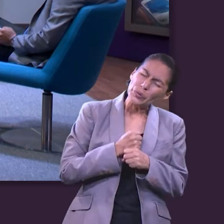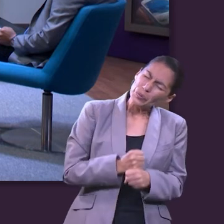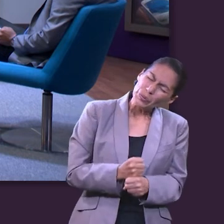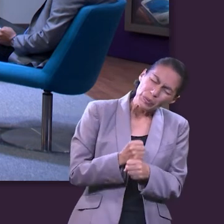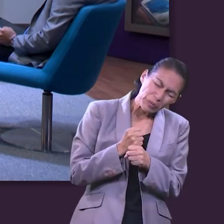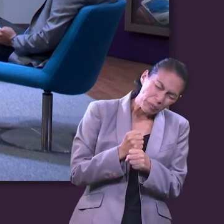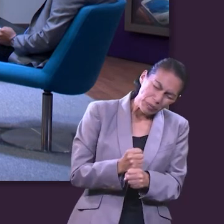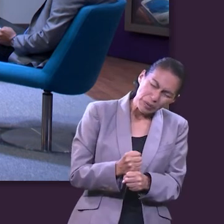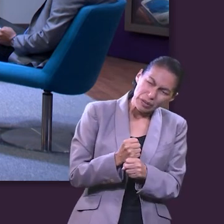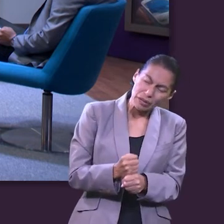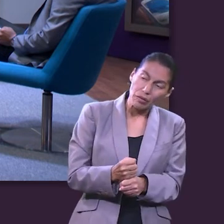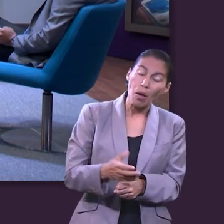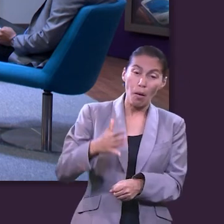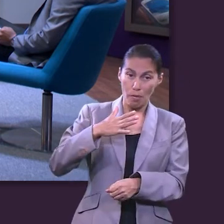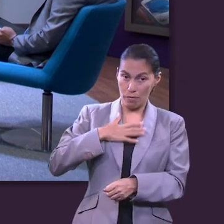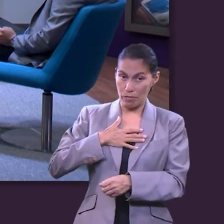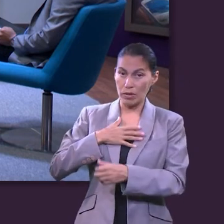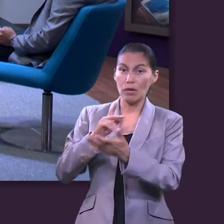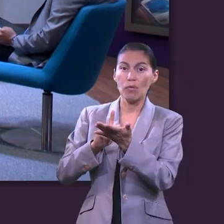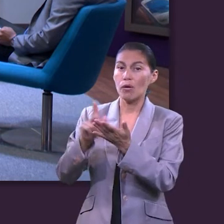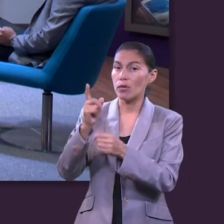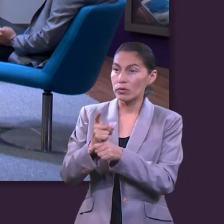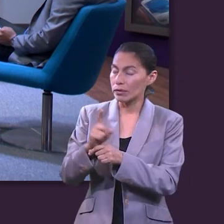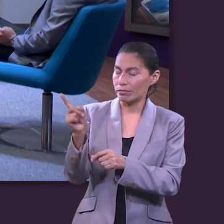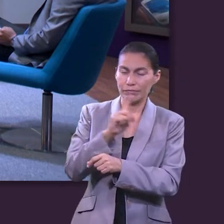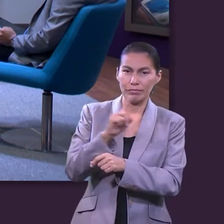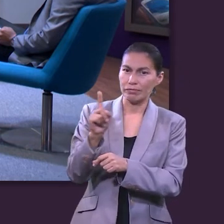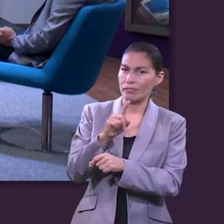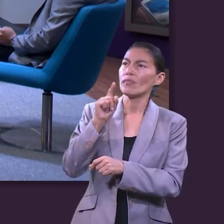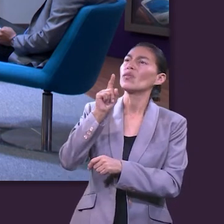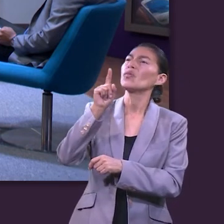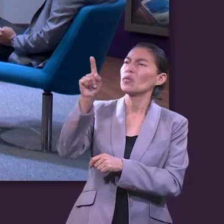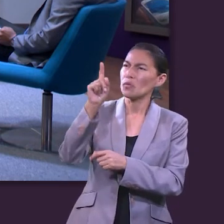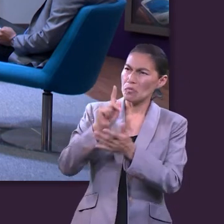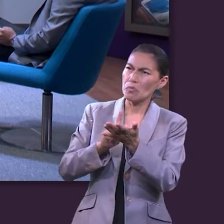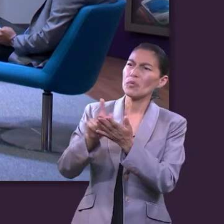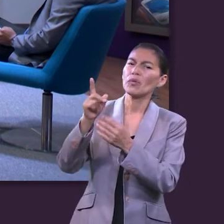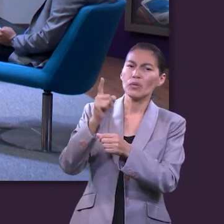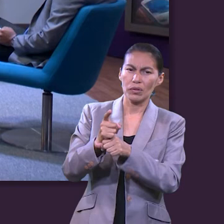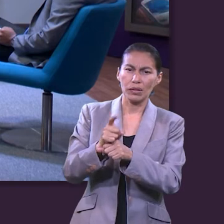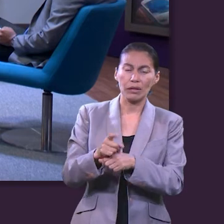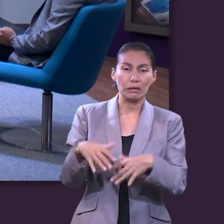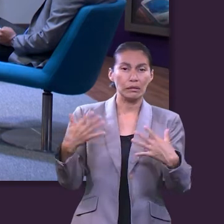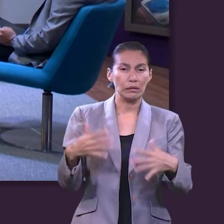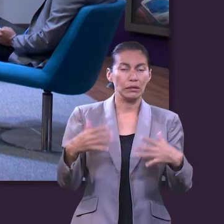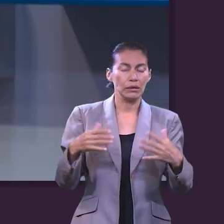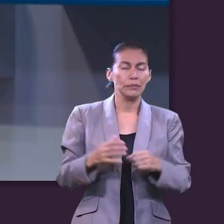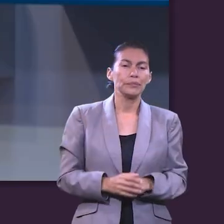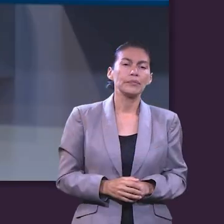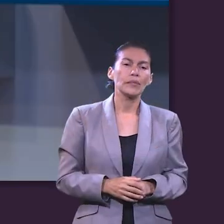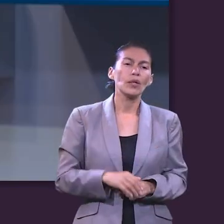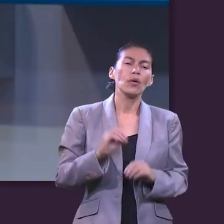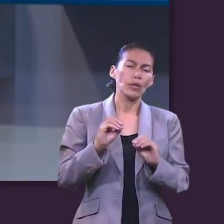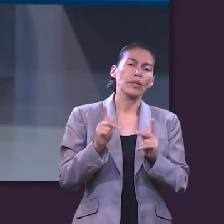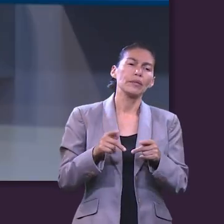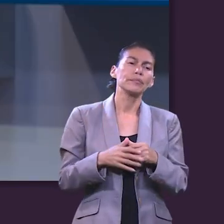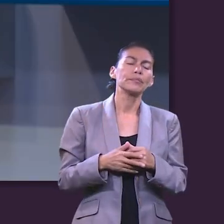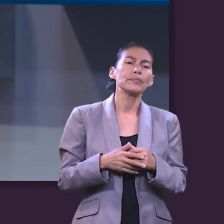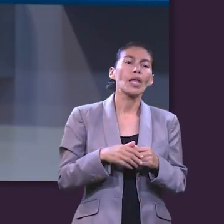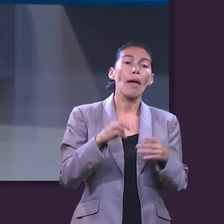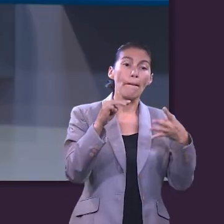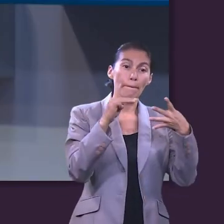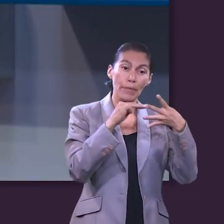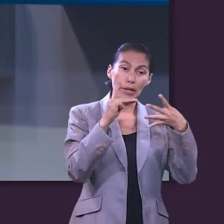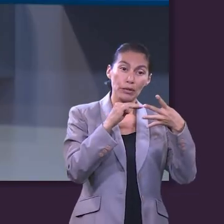final él dice, Señor, que no sea lo que yo quiero, sino lo que tú quieres. Así es. ¿Qué podemos decir de Marcos 14,